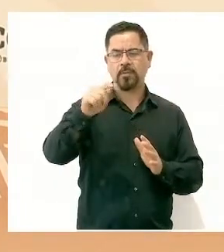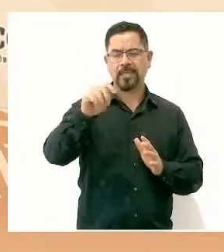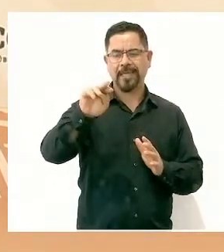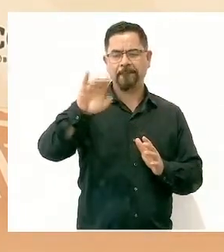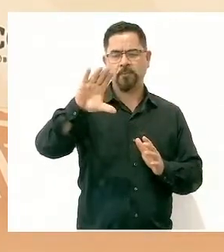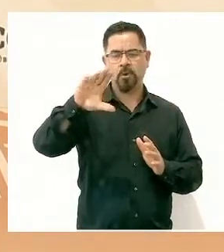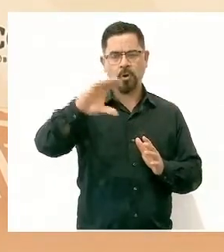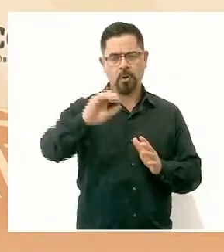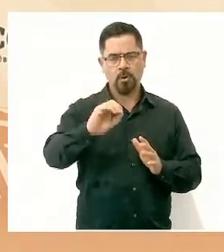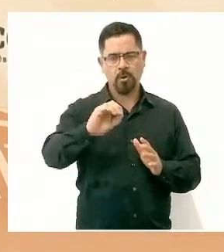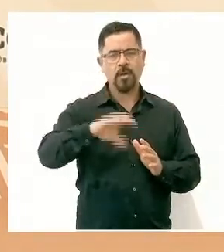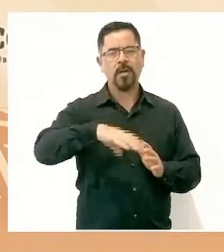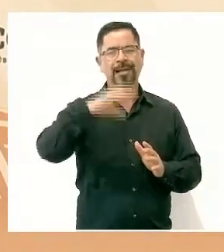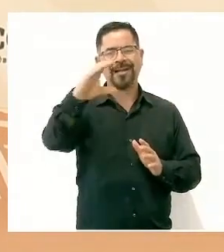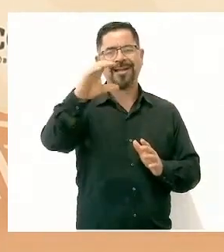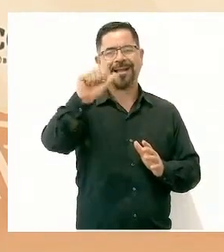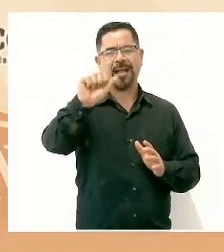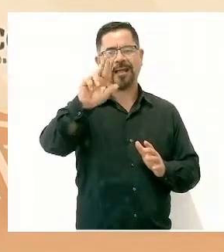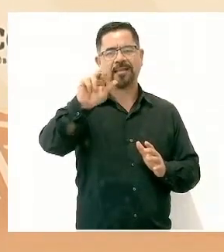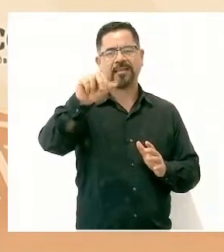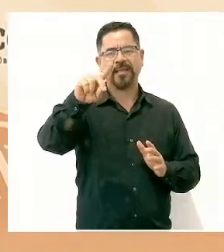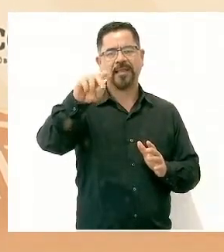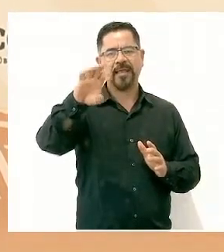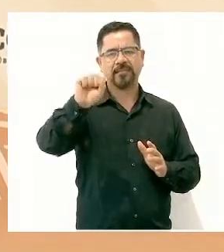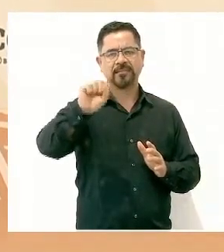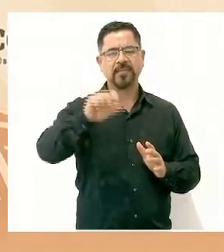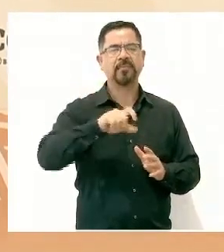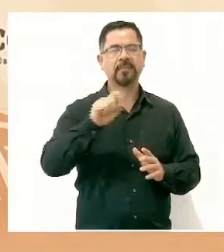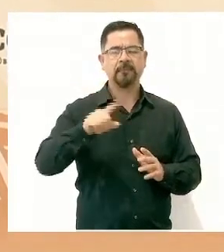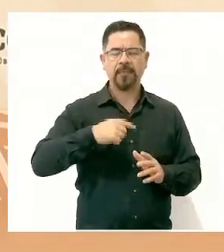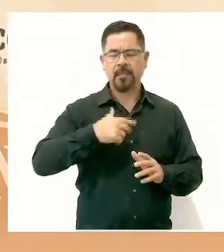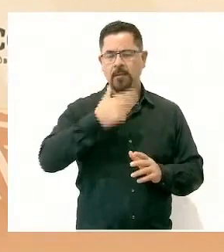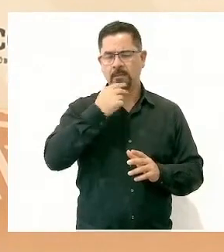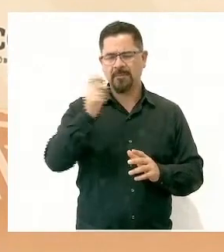antropólogo Salomón Nadmat,